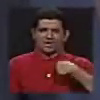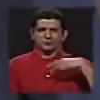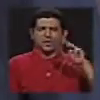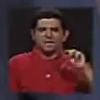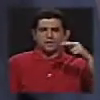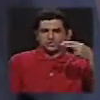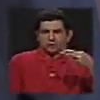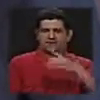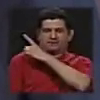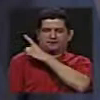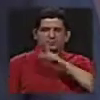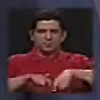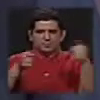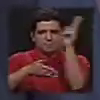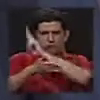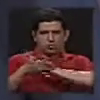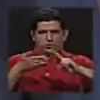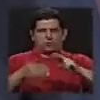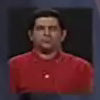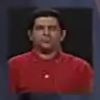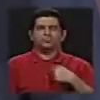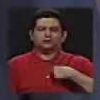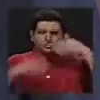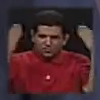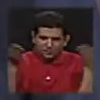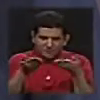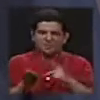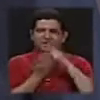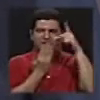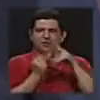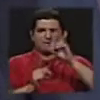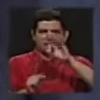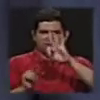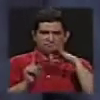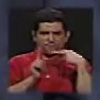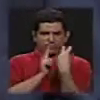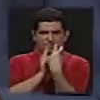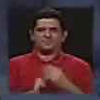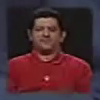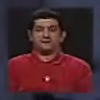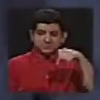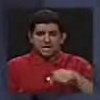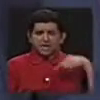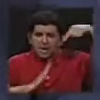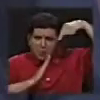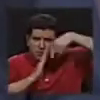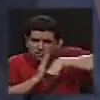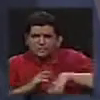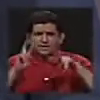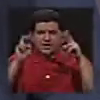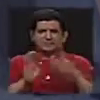Soy Mauricio Herrera, director del semanario Universidad, y le doy la bienvenida a su programa Puntos de Vista, donde vamos a profundizar en el